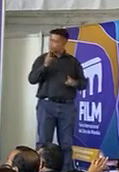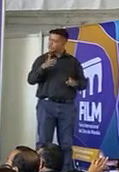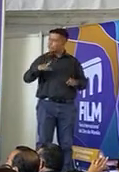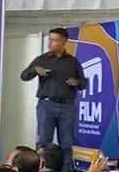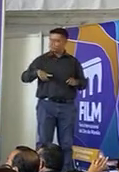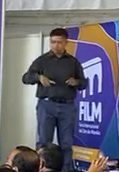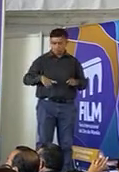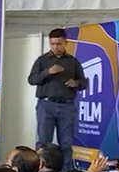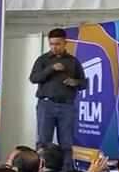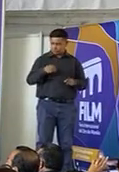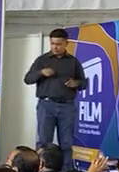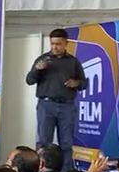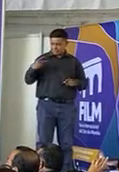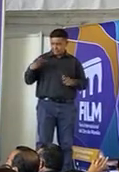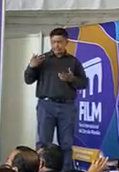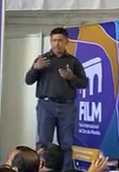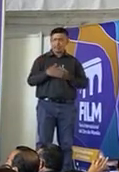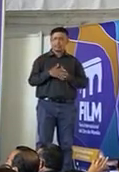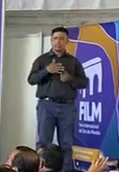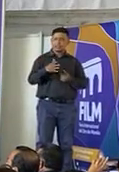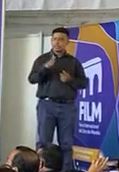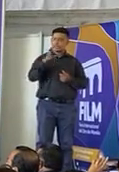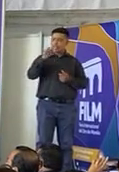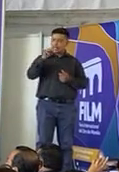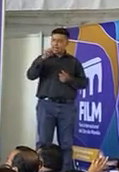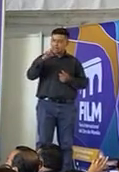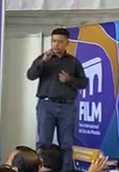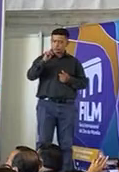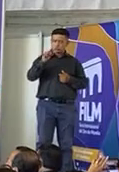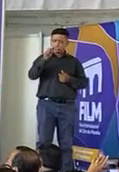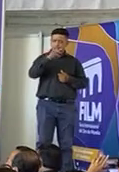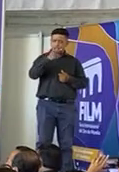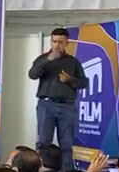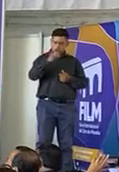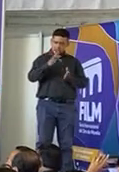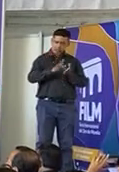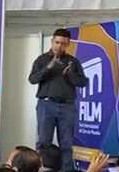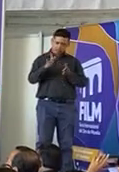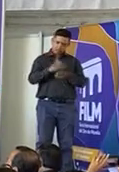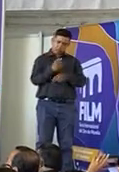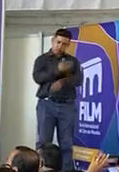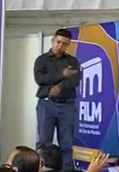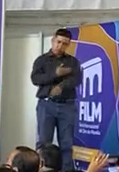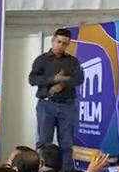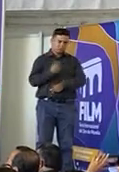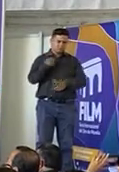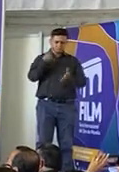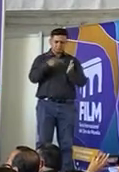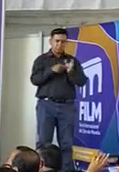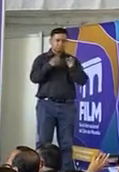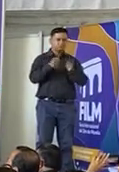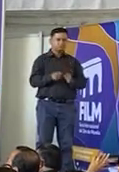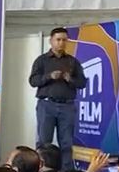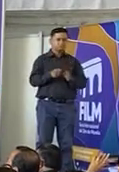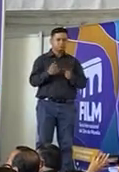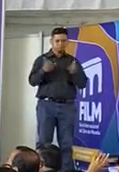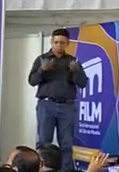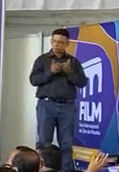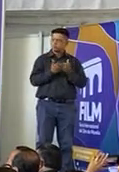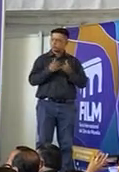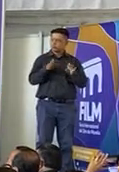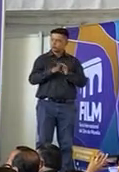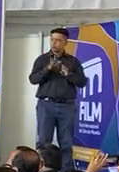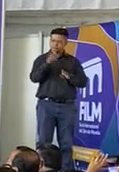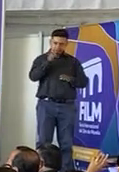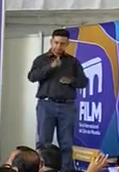municipal, así como a Carlos Bracho, que hoy nos acompaña. seguramente será, como ha sido, un